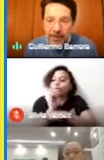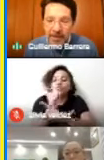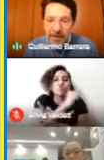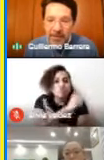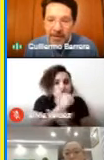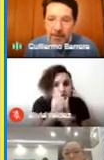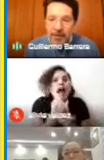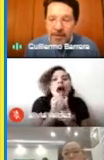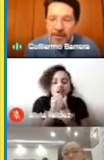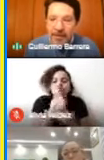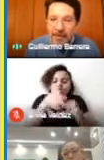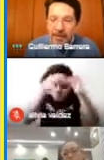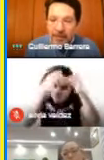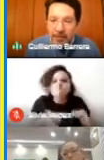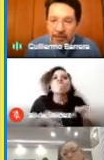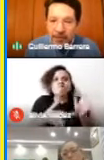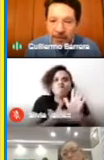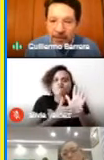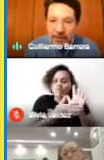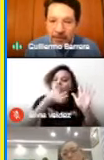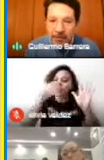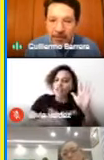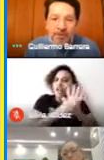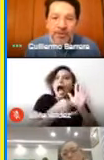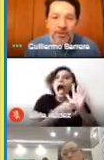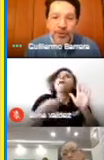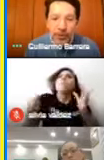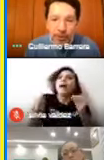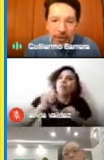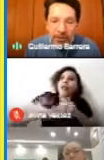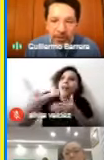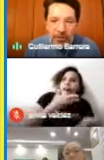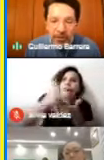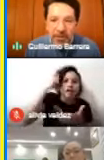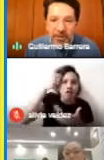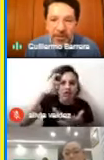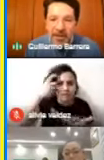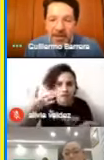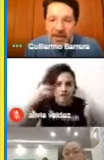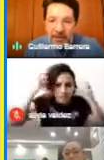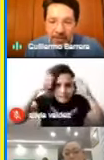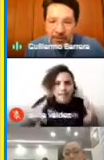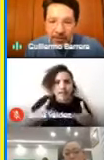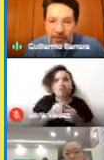se formalizan para poder interactuar con el Estado. Todo